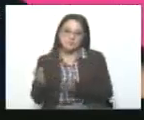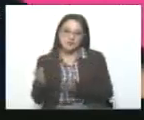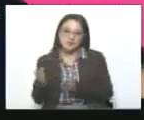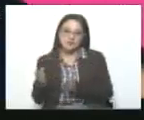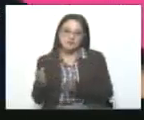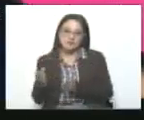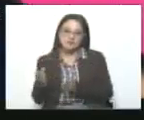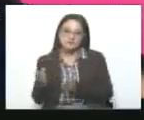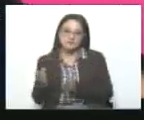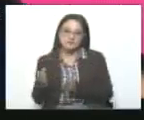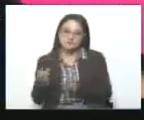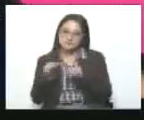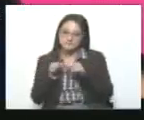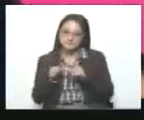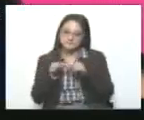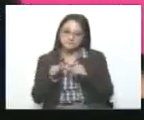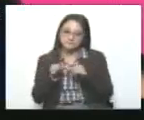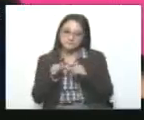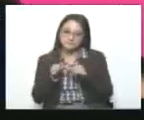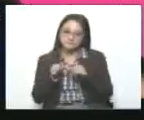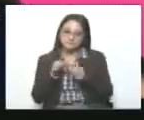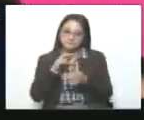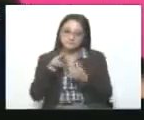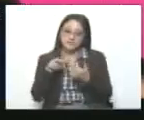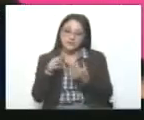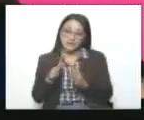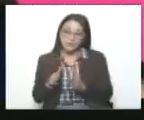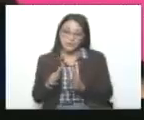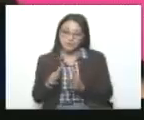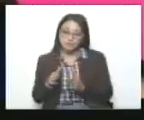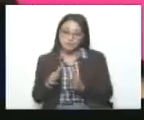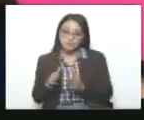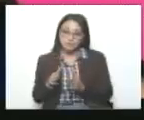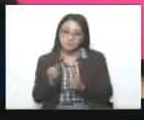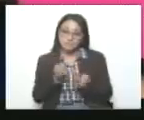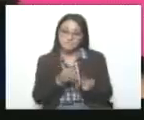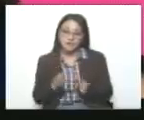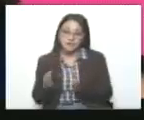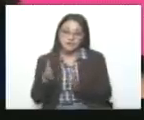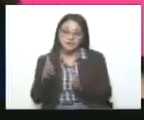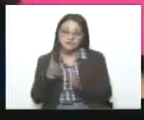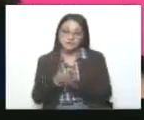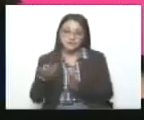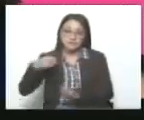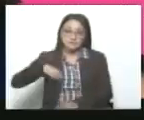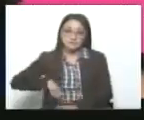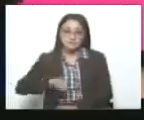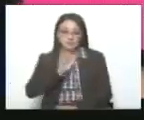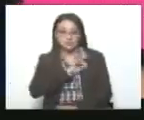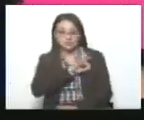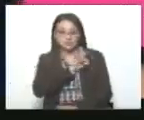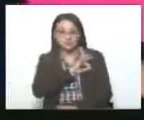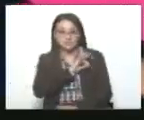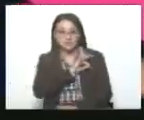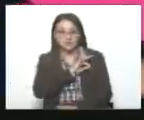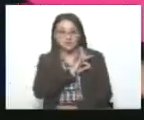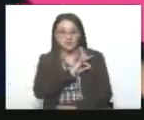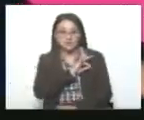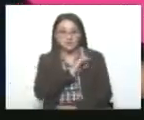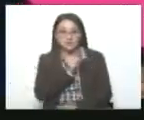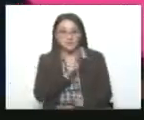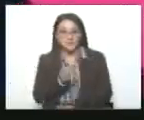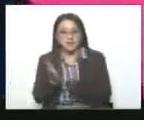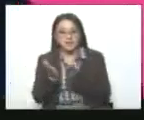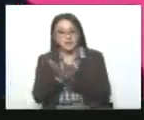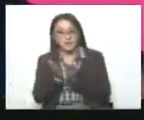se han mantenido a lo largo de la Revolución Bolivariana, planes que tienen que ver con la inversión social, como el plan escolar,